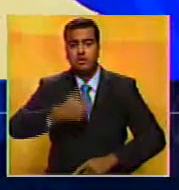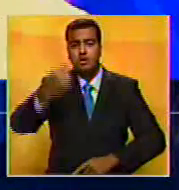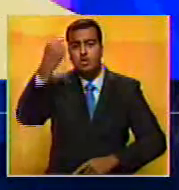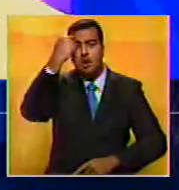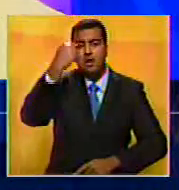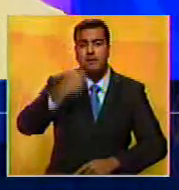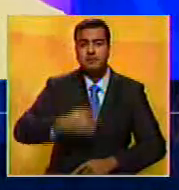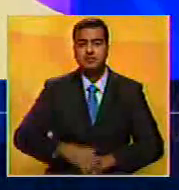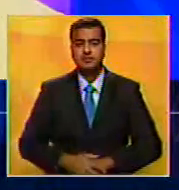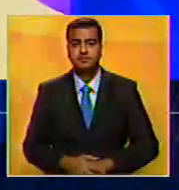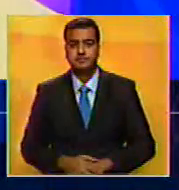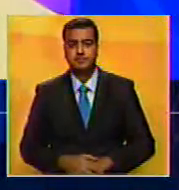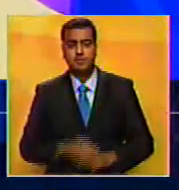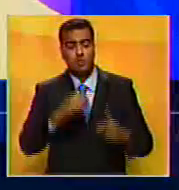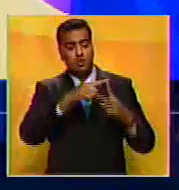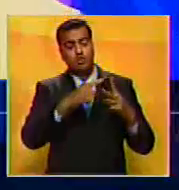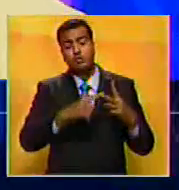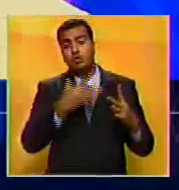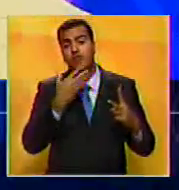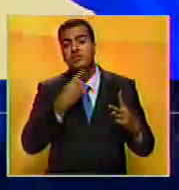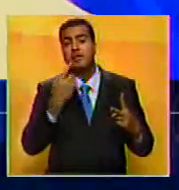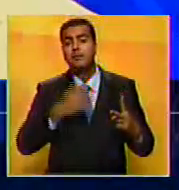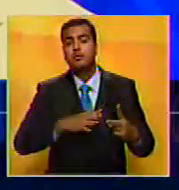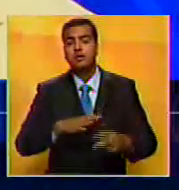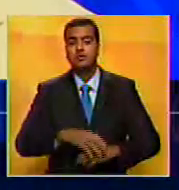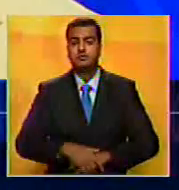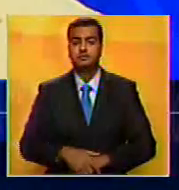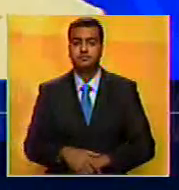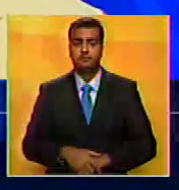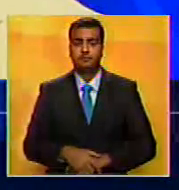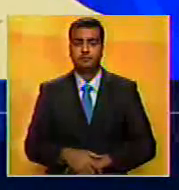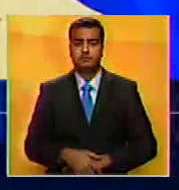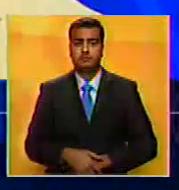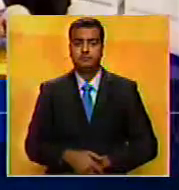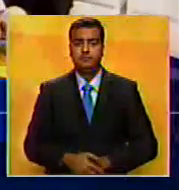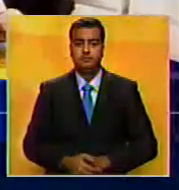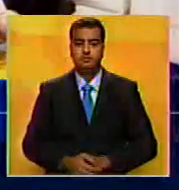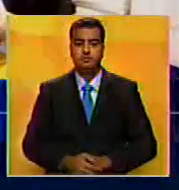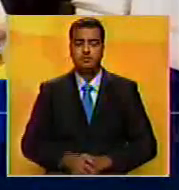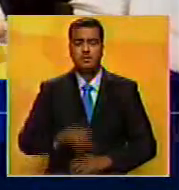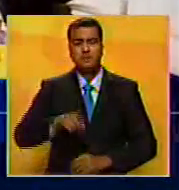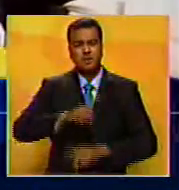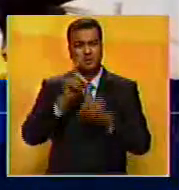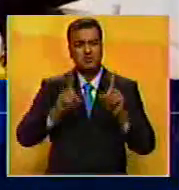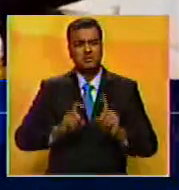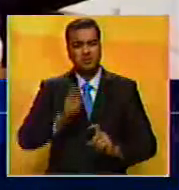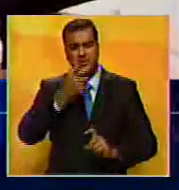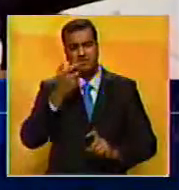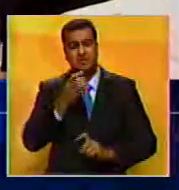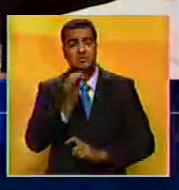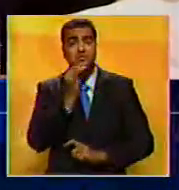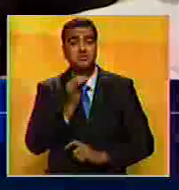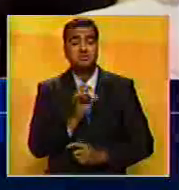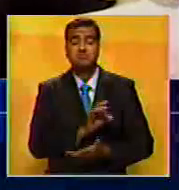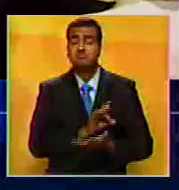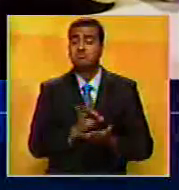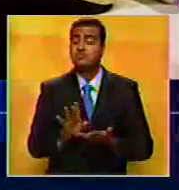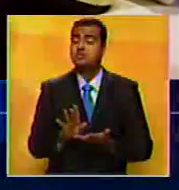cabeza o como el joven que recibió un impacto de una bomba lacrimógena en el día de ayer. García Arocha cuestionó que el gobierno anunciara el